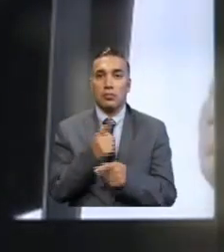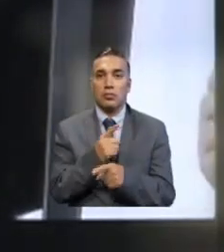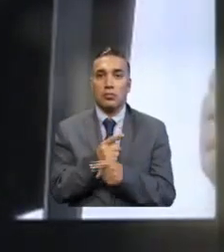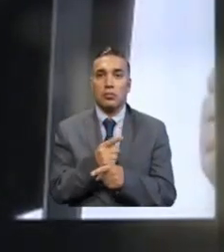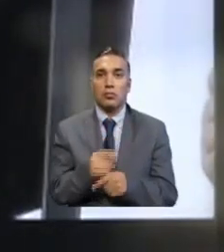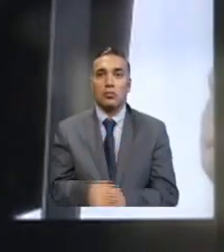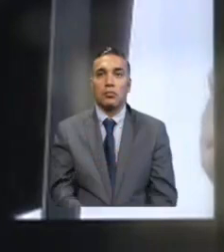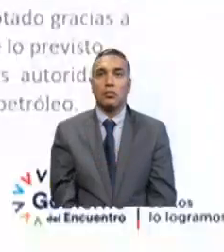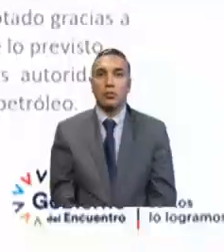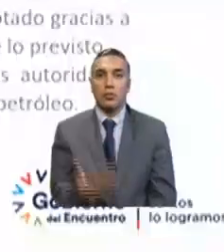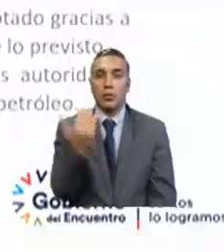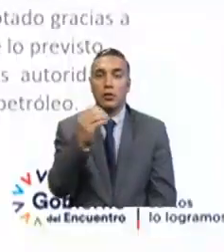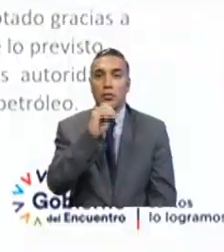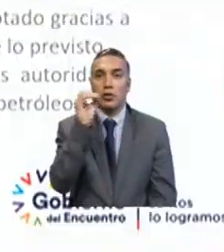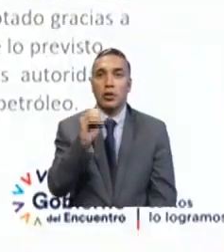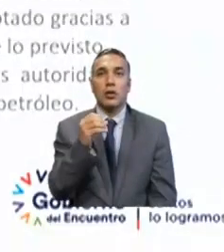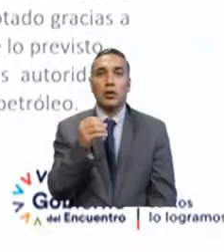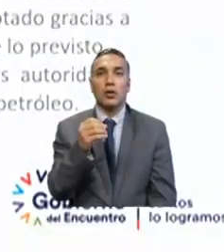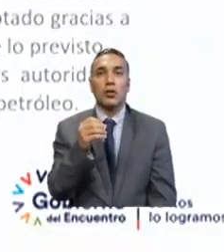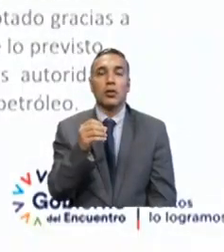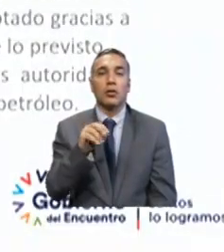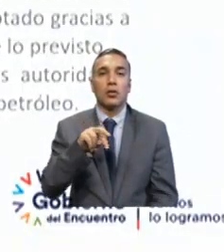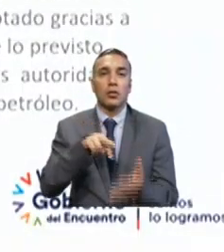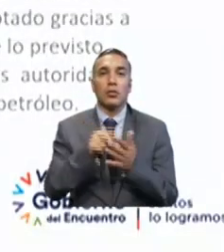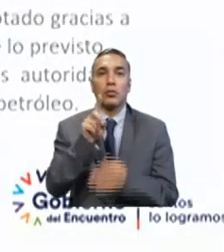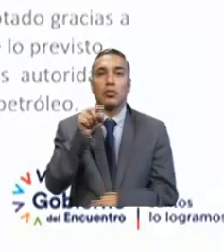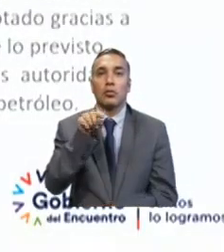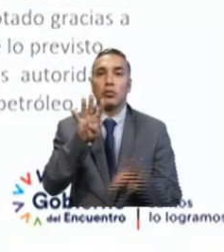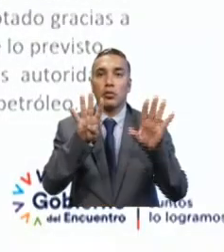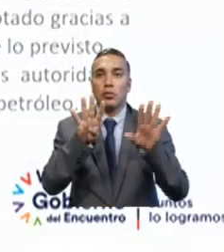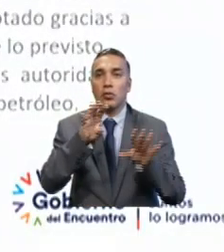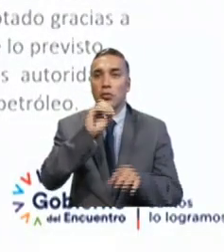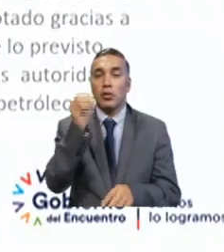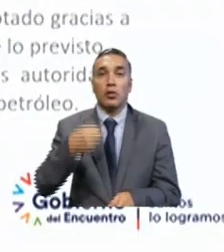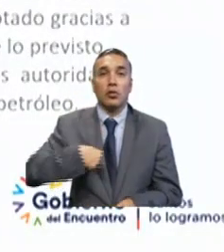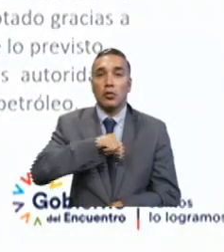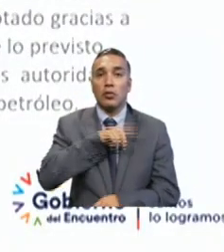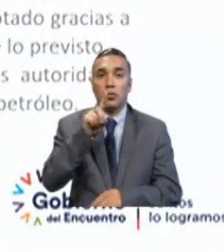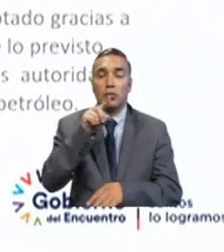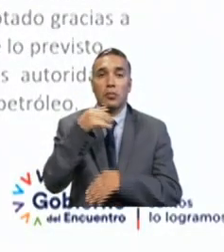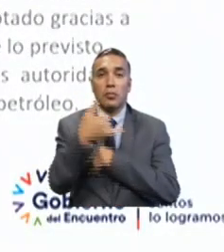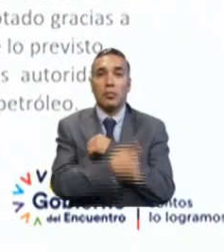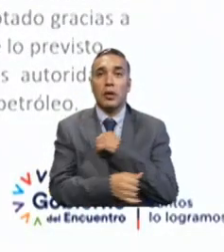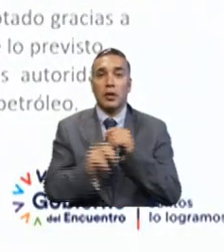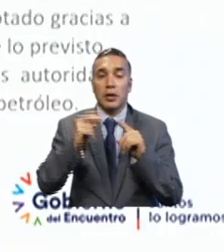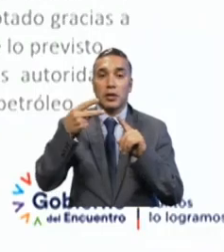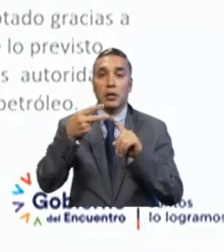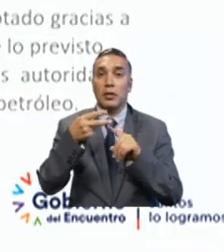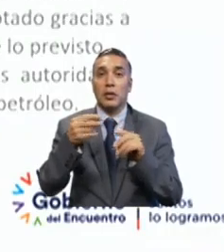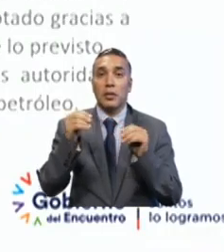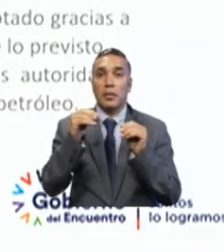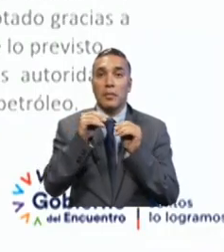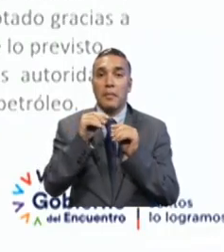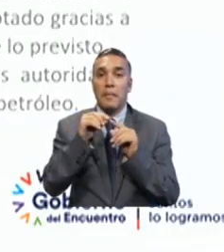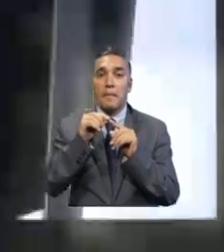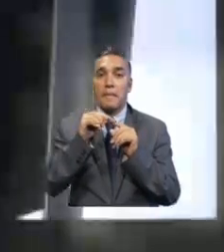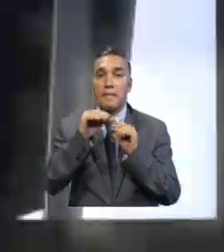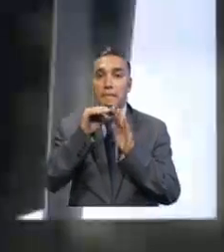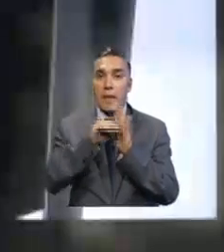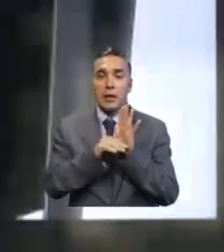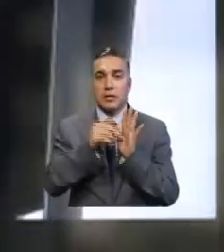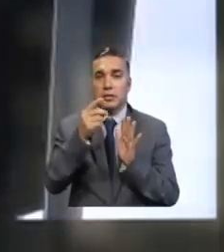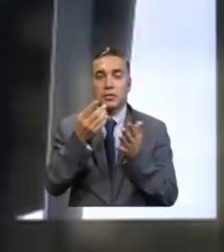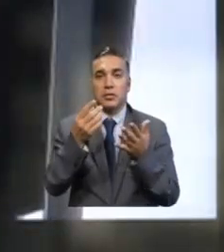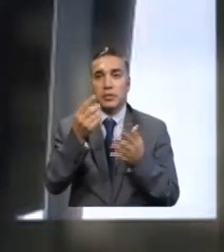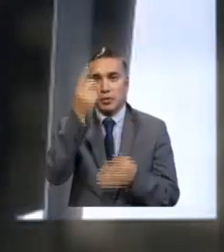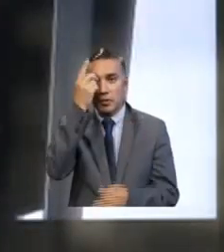ritmos de 15%, acabamos en 1.9, somos el país con la segunda inflación más baja del continente americano. Las